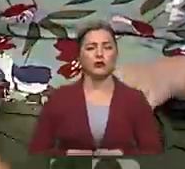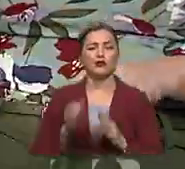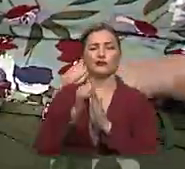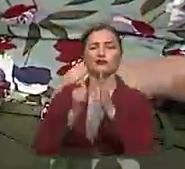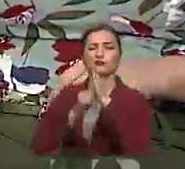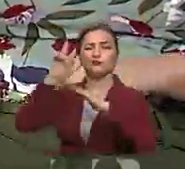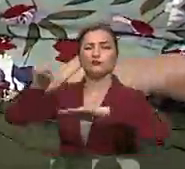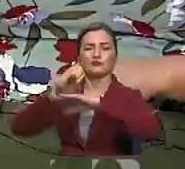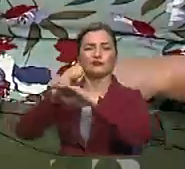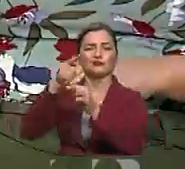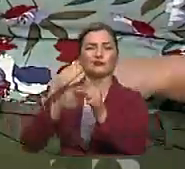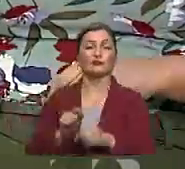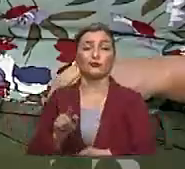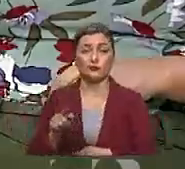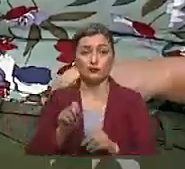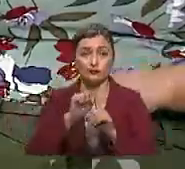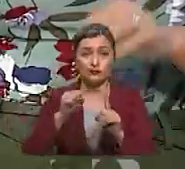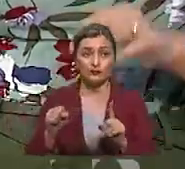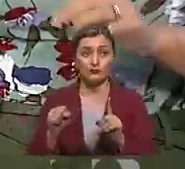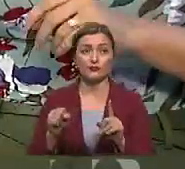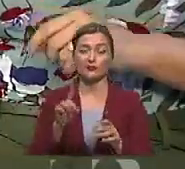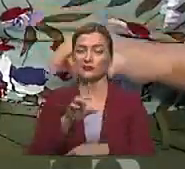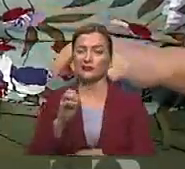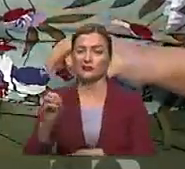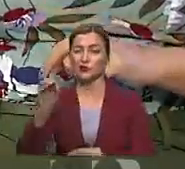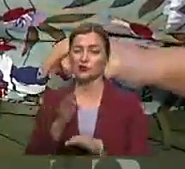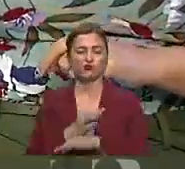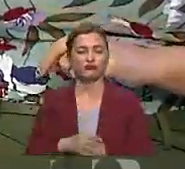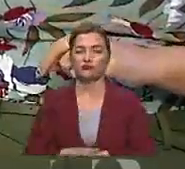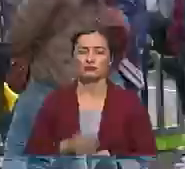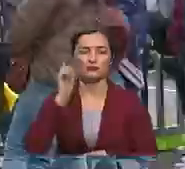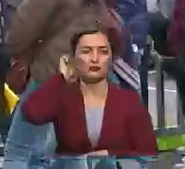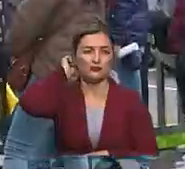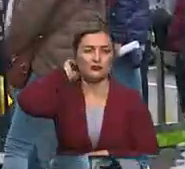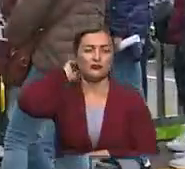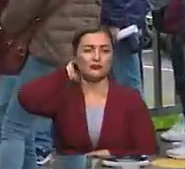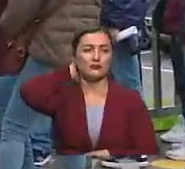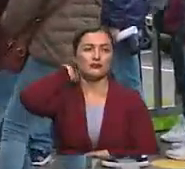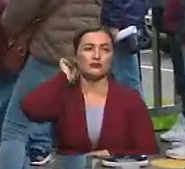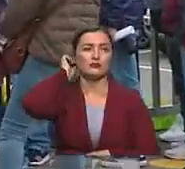Quito. Desde el organismo señalan que el sistema aún no está 100% operativo.